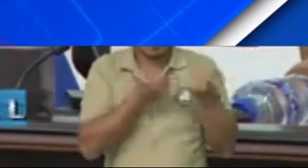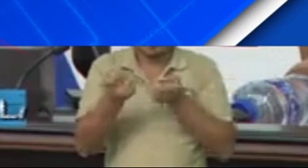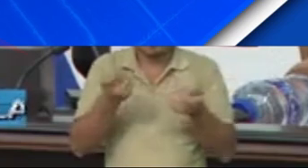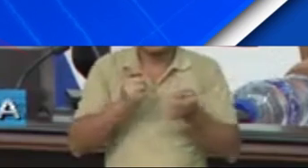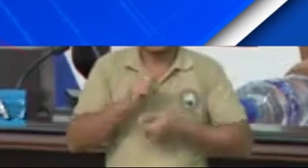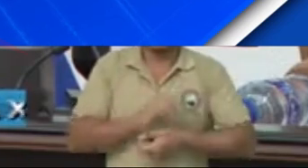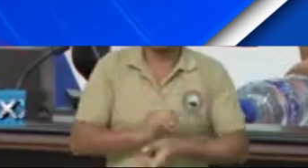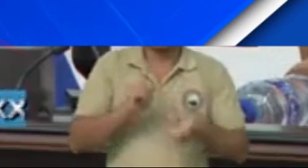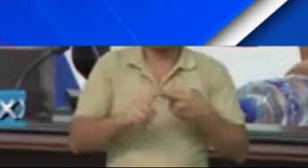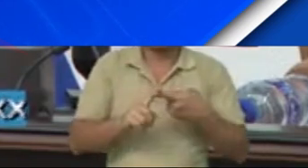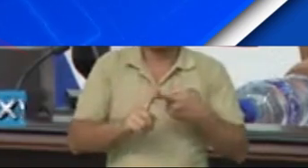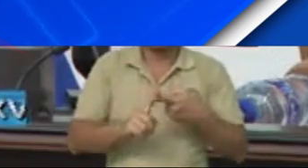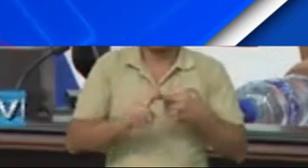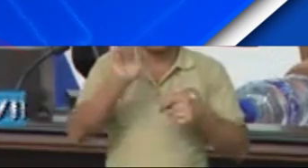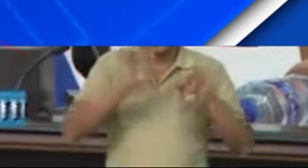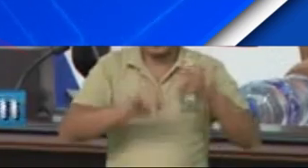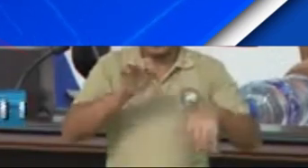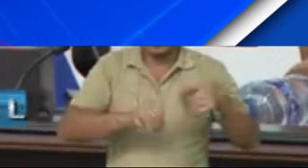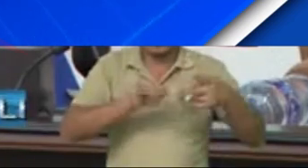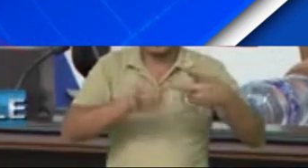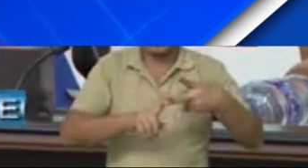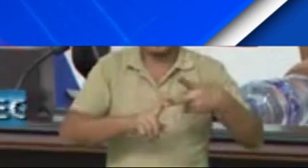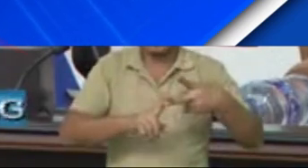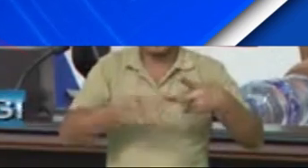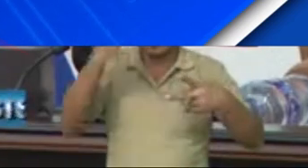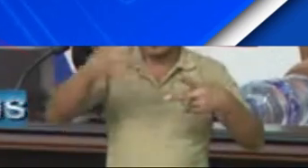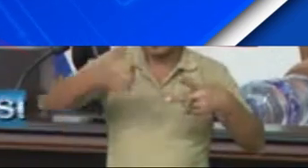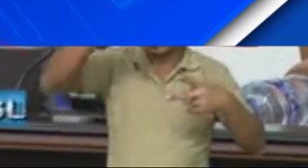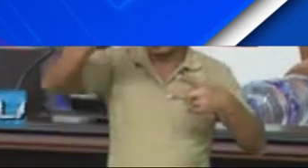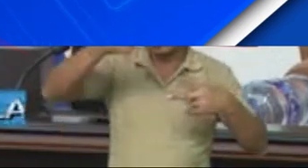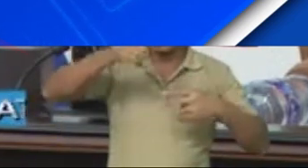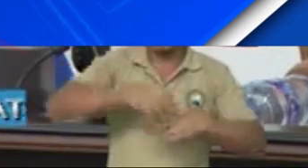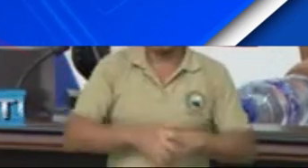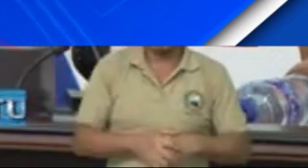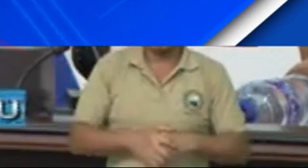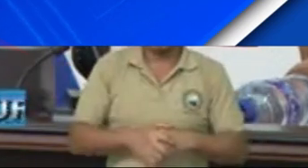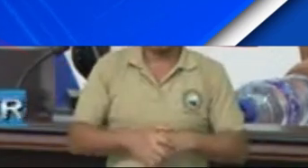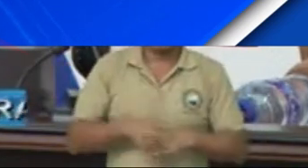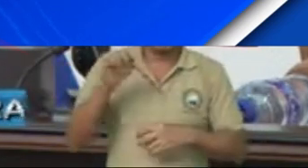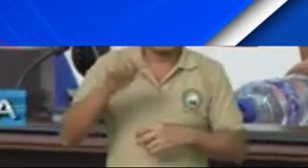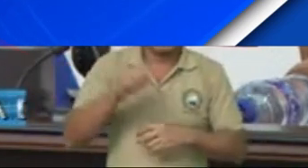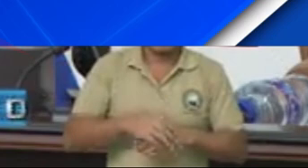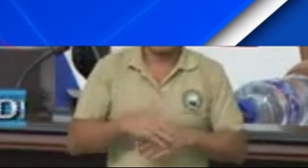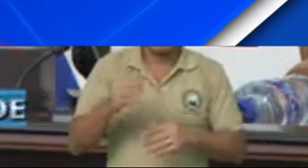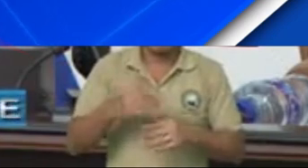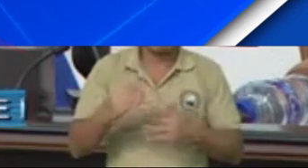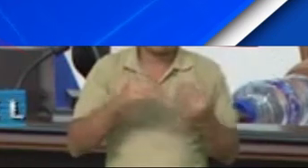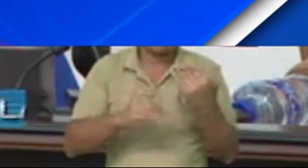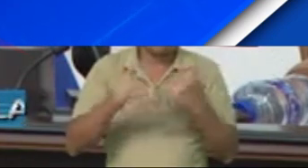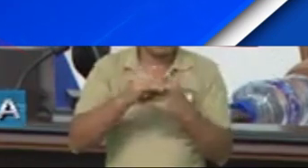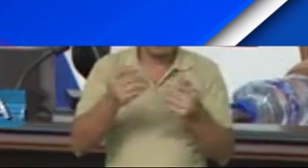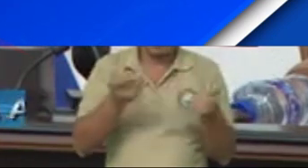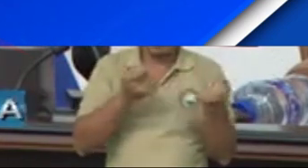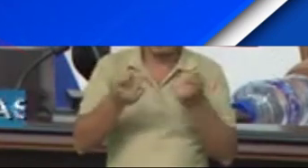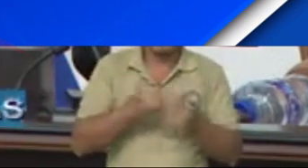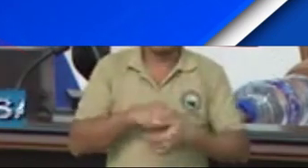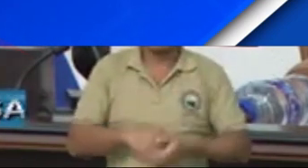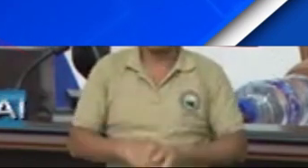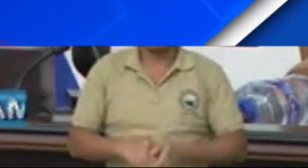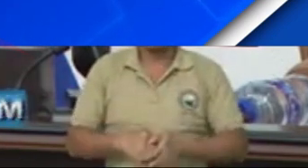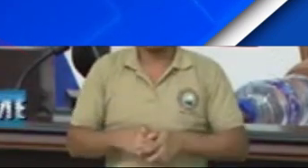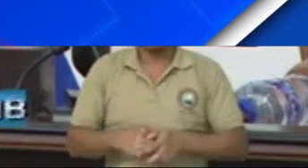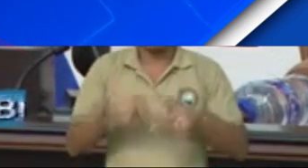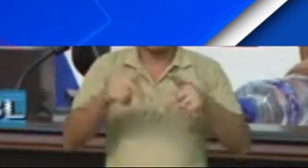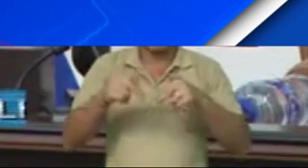un A secretario o A general, quien será él la más alta o funcionario administrativo, y del